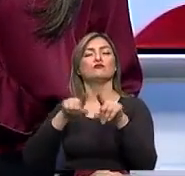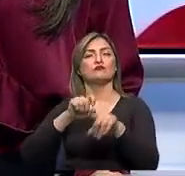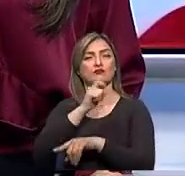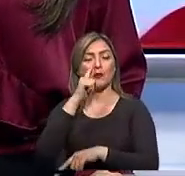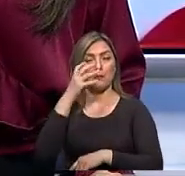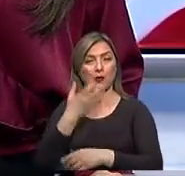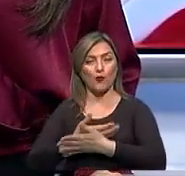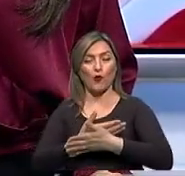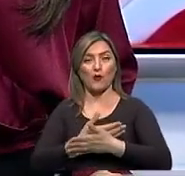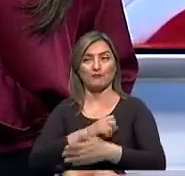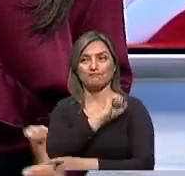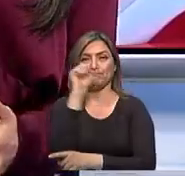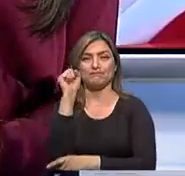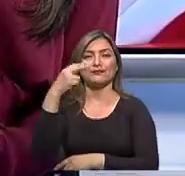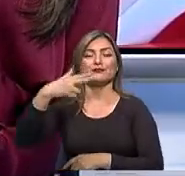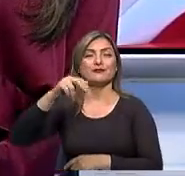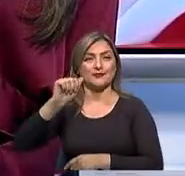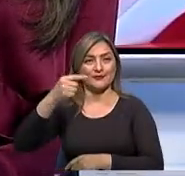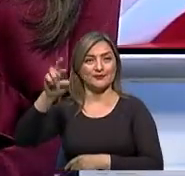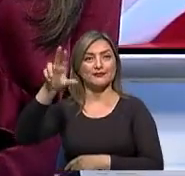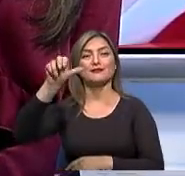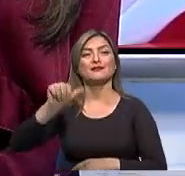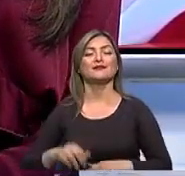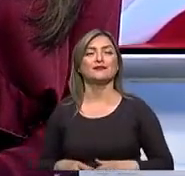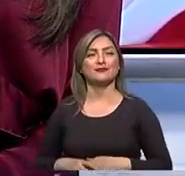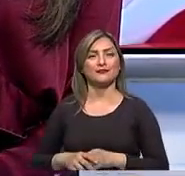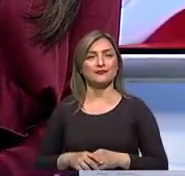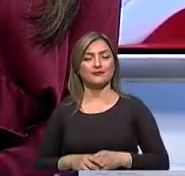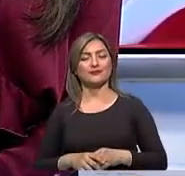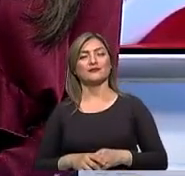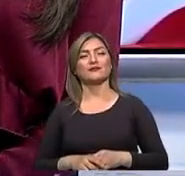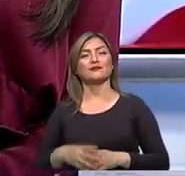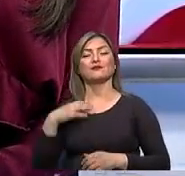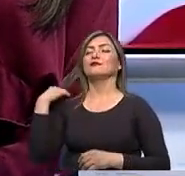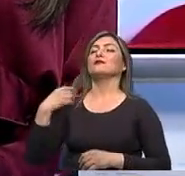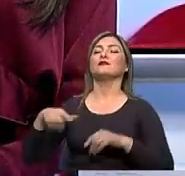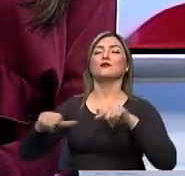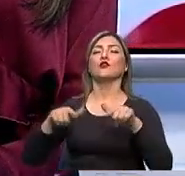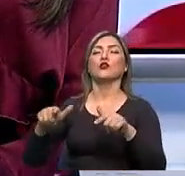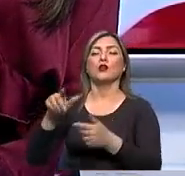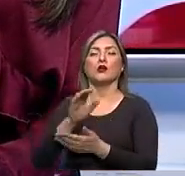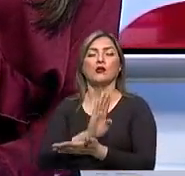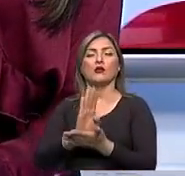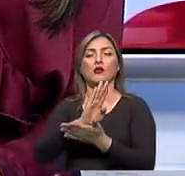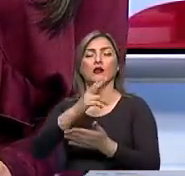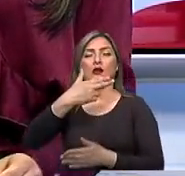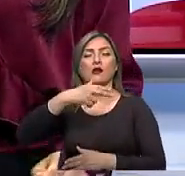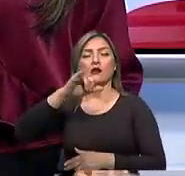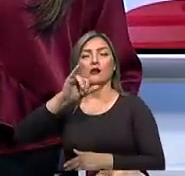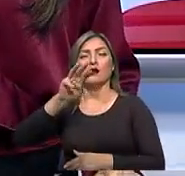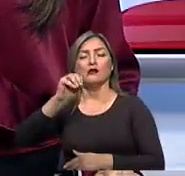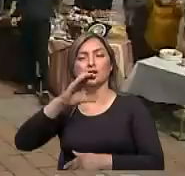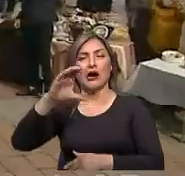nuestro tradicional concurso para elegir a la guagua más linda. El escenario de esta gran final fue el tradicional barrio de Chimbacay en el sur de